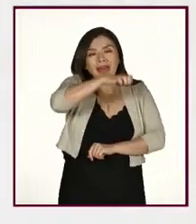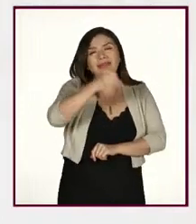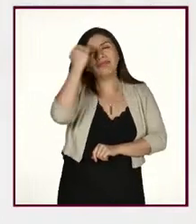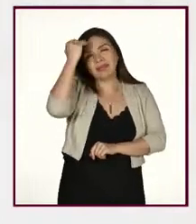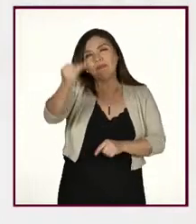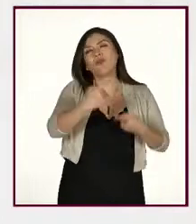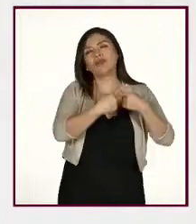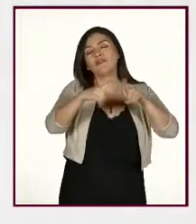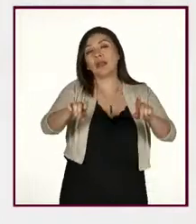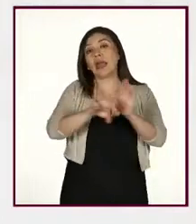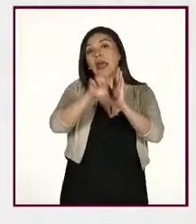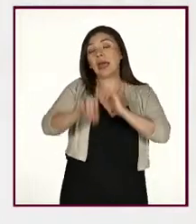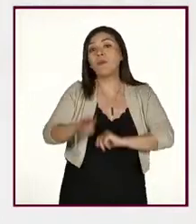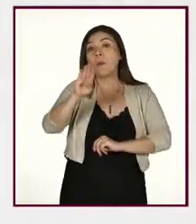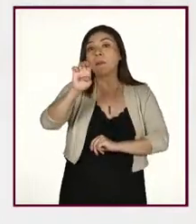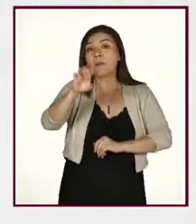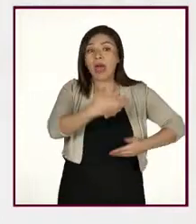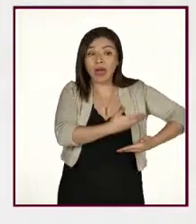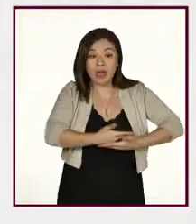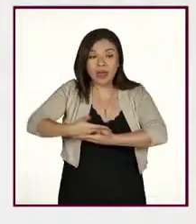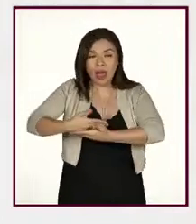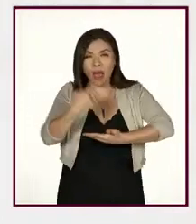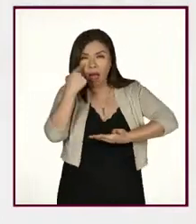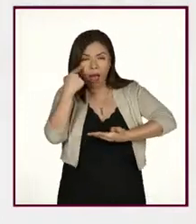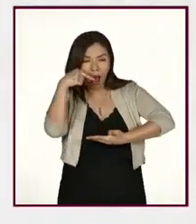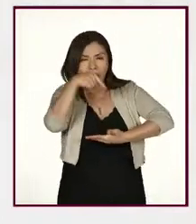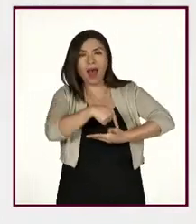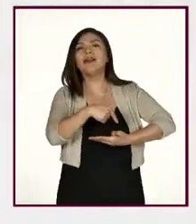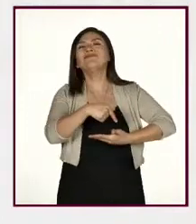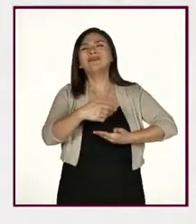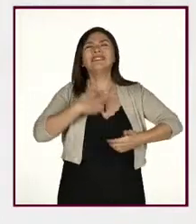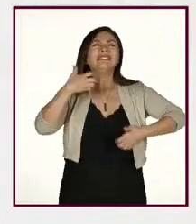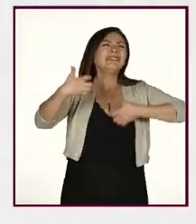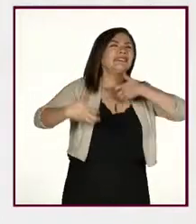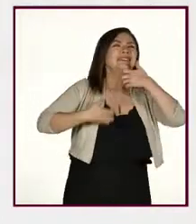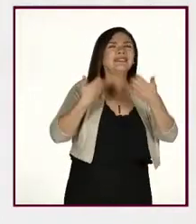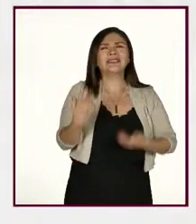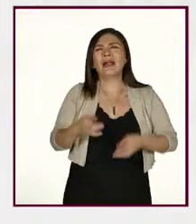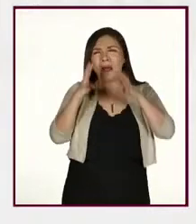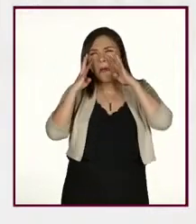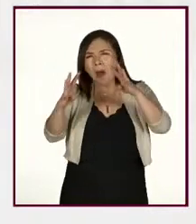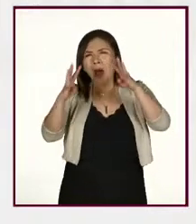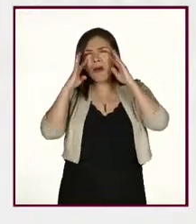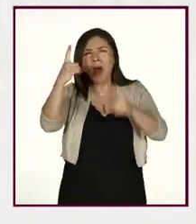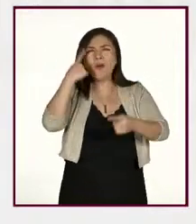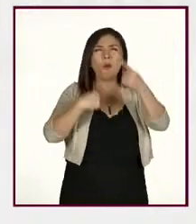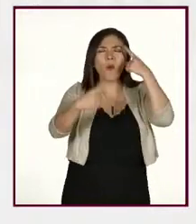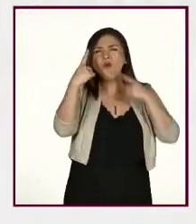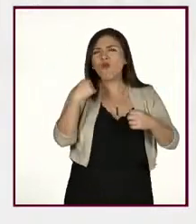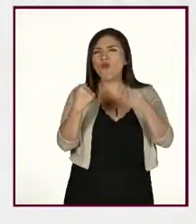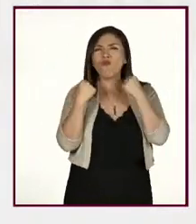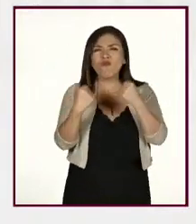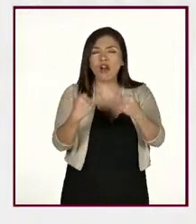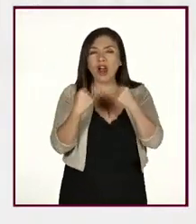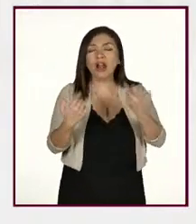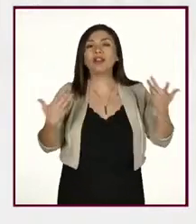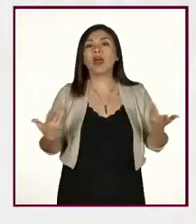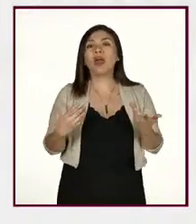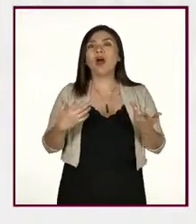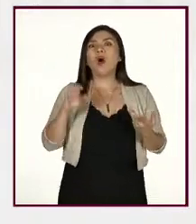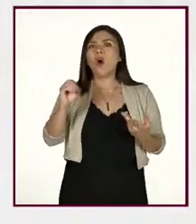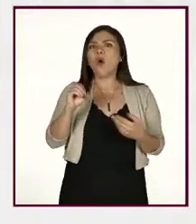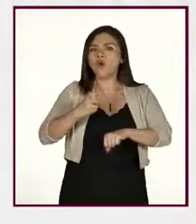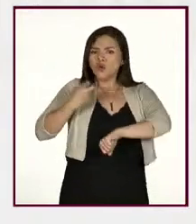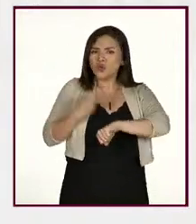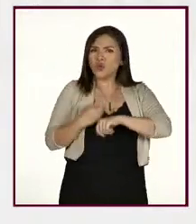el caso de los bebés, que es lo más común que observamos, esta irritabilidad, este llanto incontrolable, de repente esta